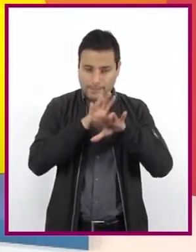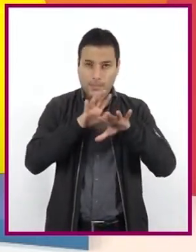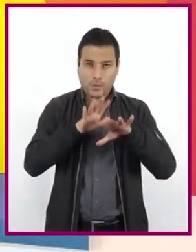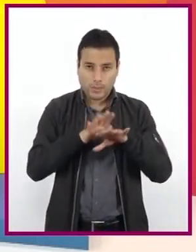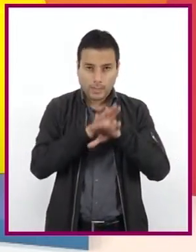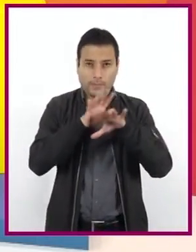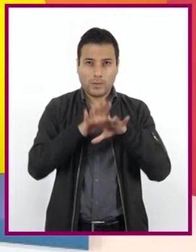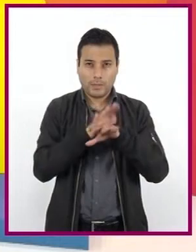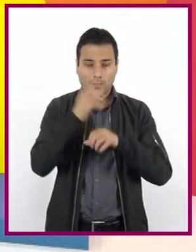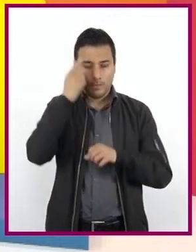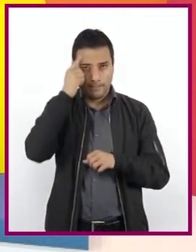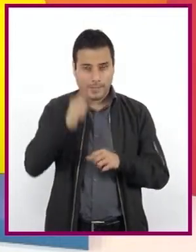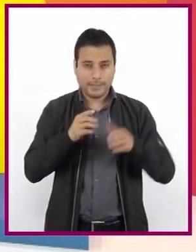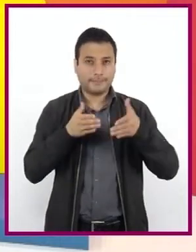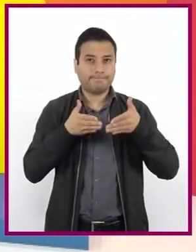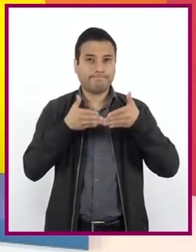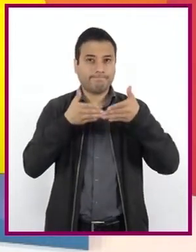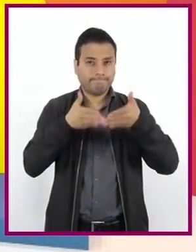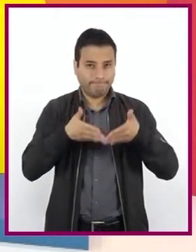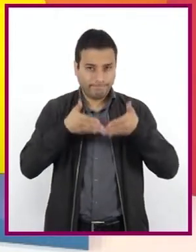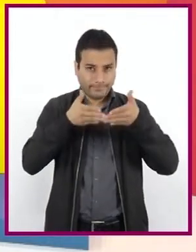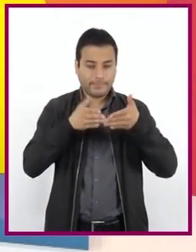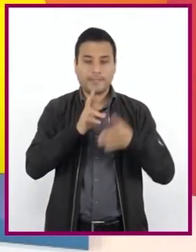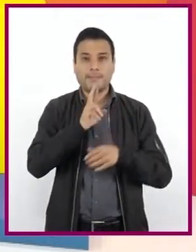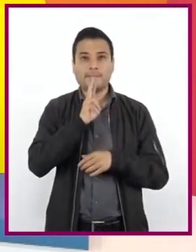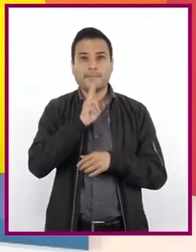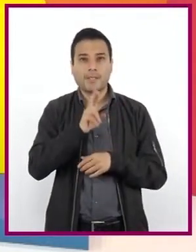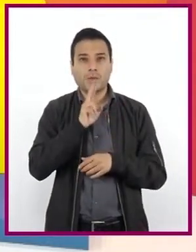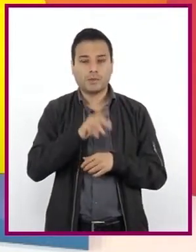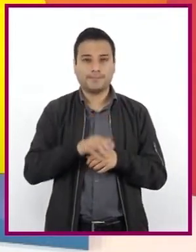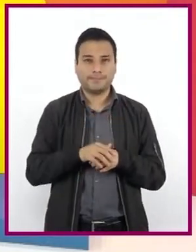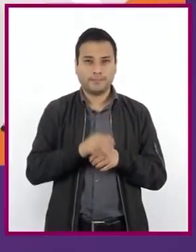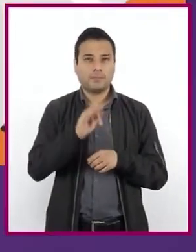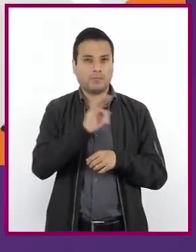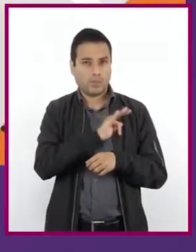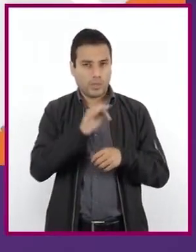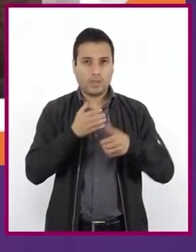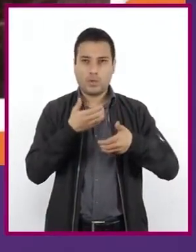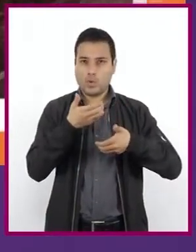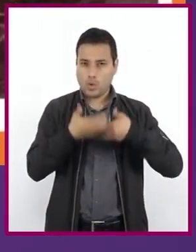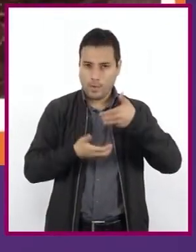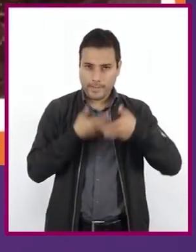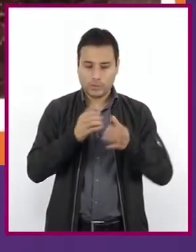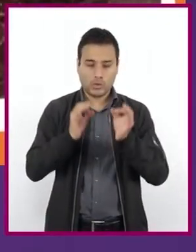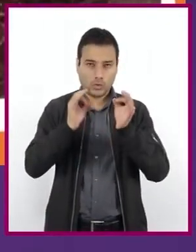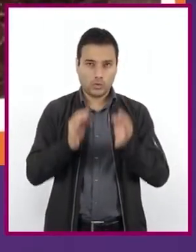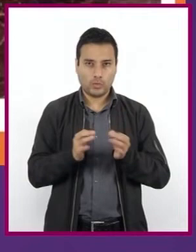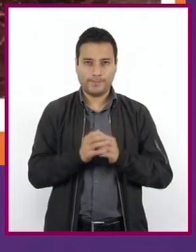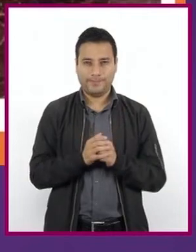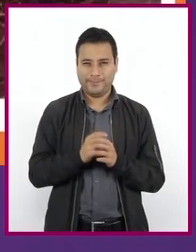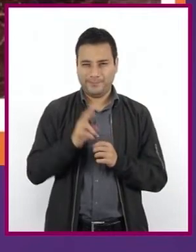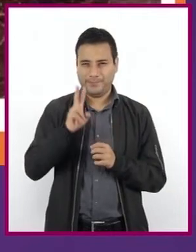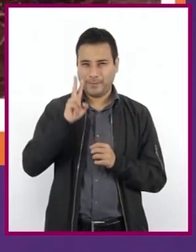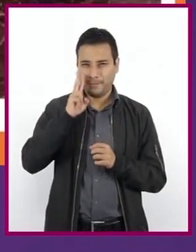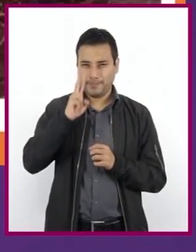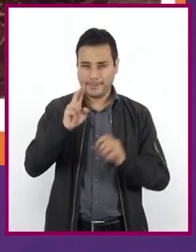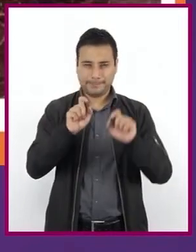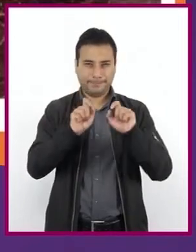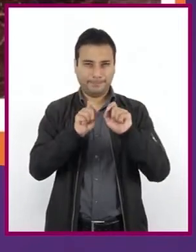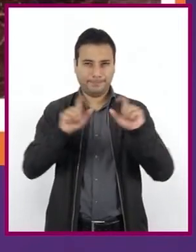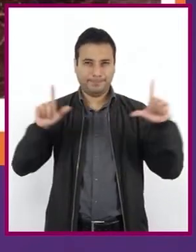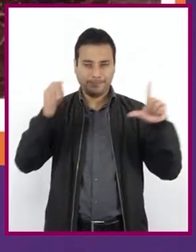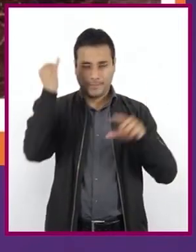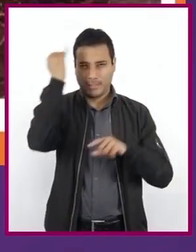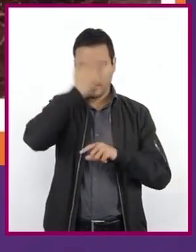las prácticas de navegación y comercio ultramarino. En la siguiente diapositiva se